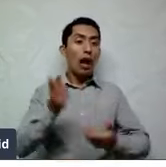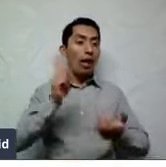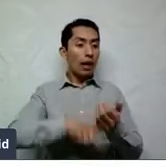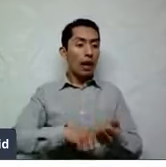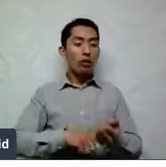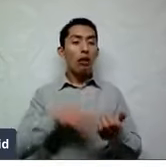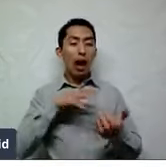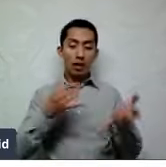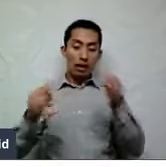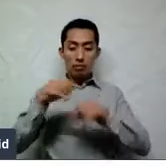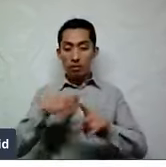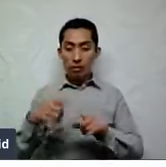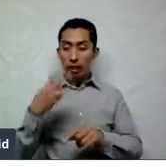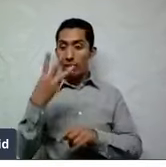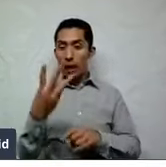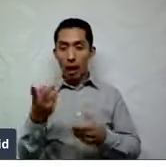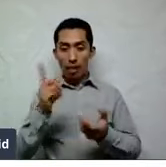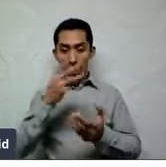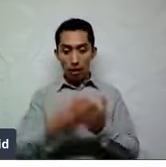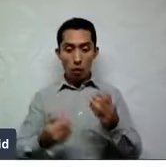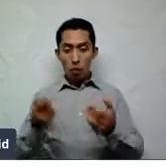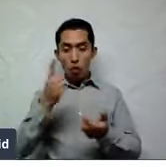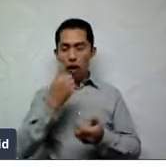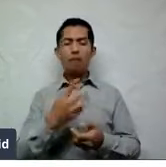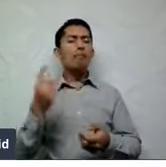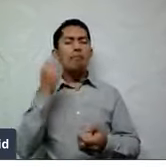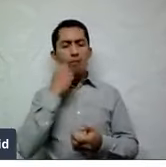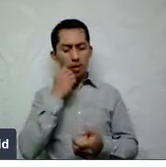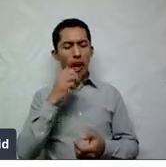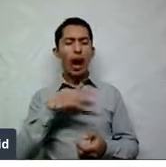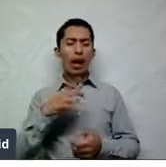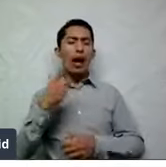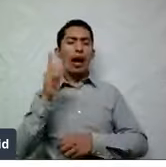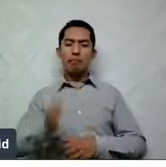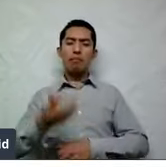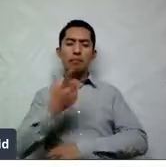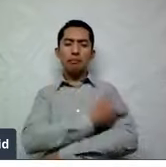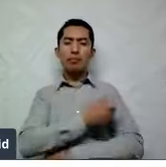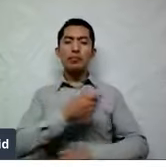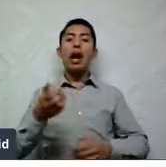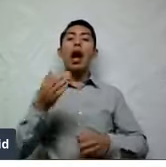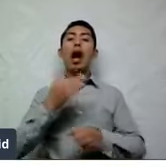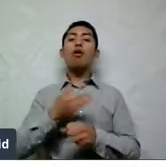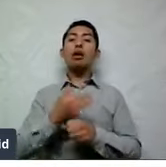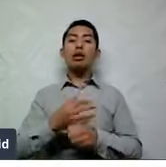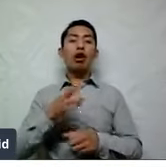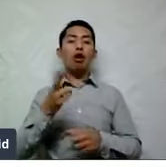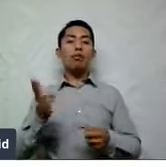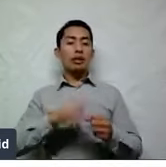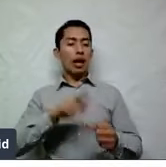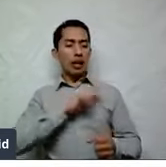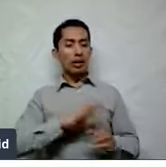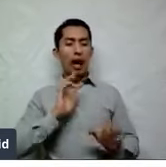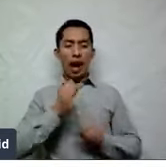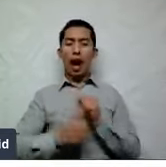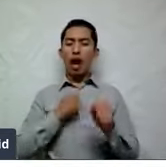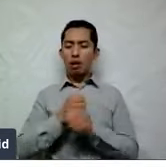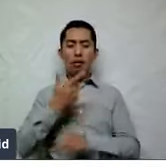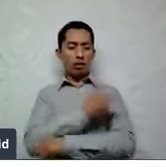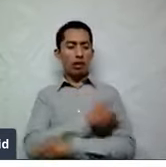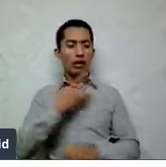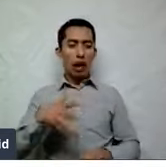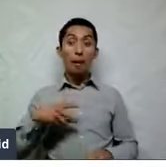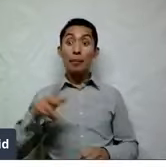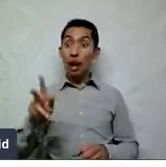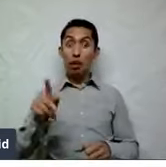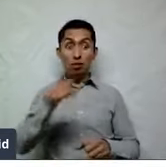Y si tienen su sector salud privado, pero ya se vacunaron este año, tomen un poquito de calma. Los que no se han